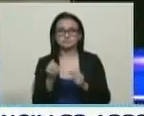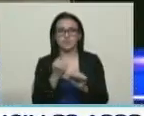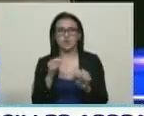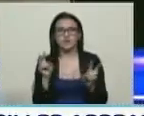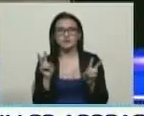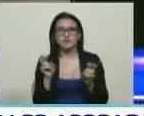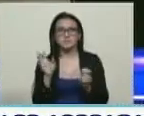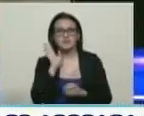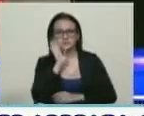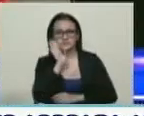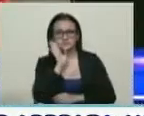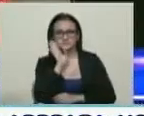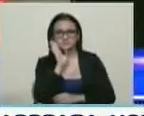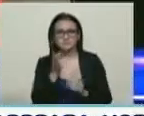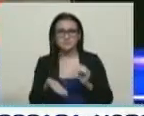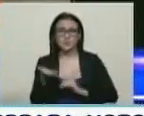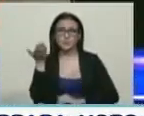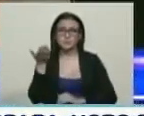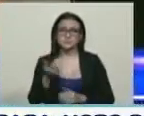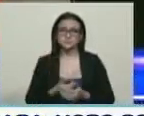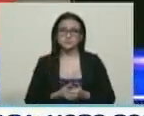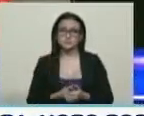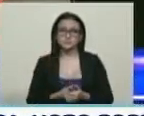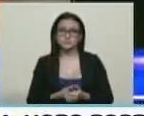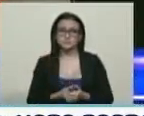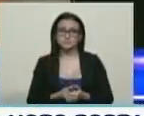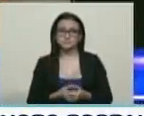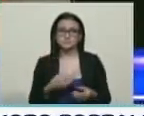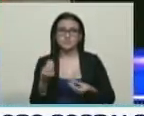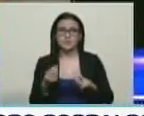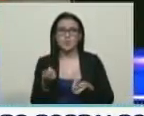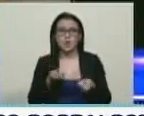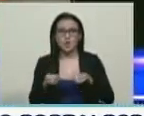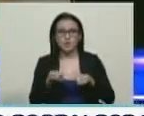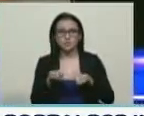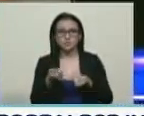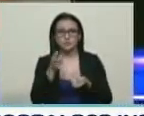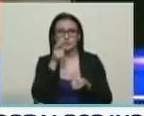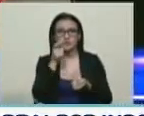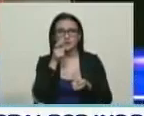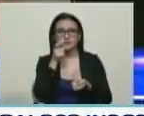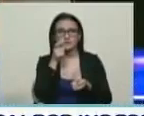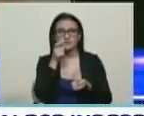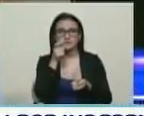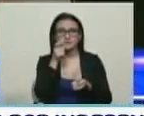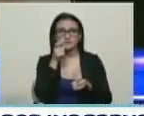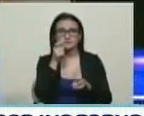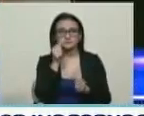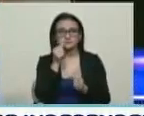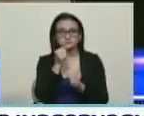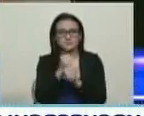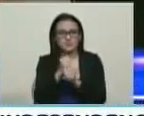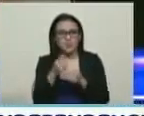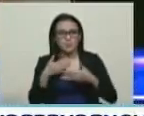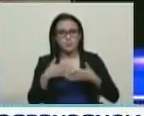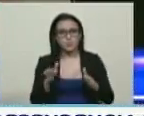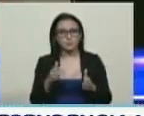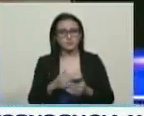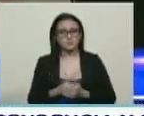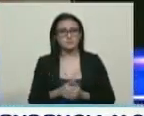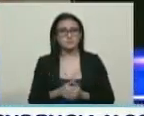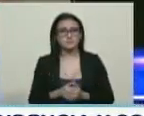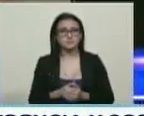tema de la especulación, cómo logramos controlar, supervisar la gestión pública y, por